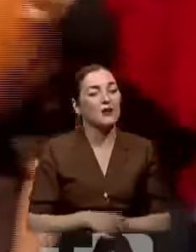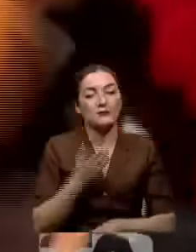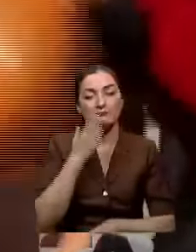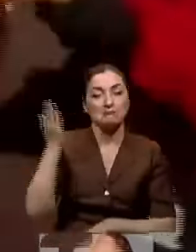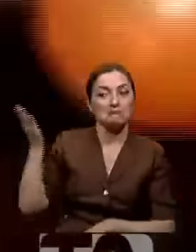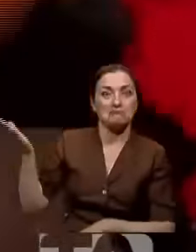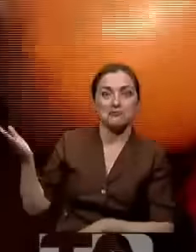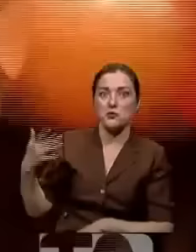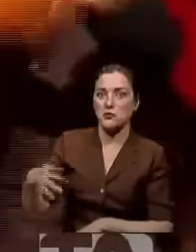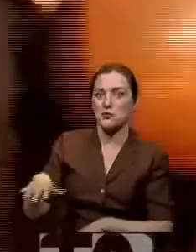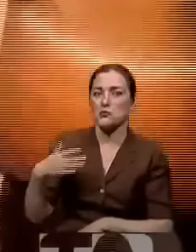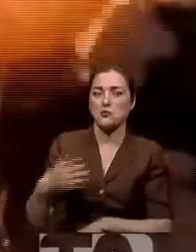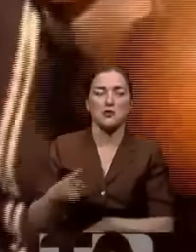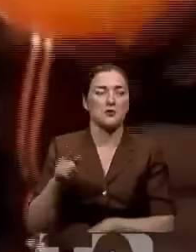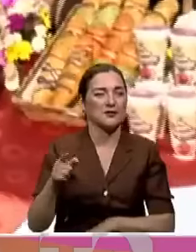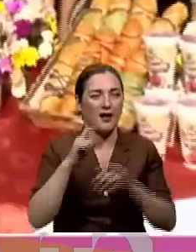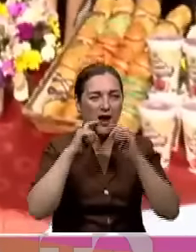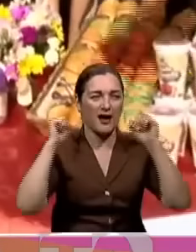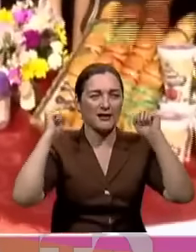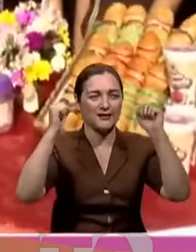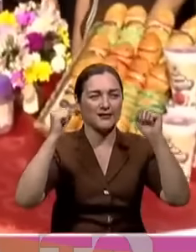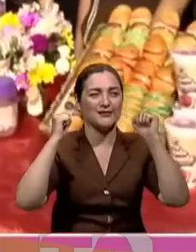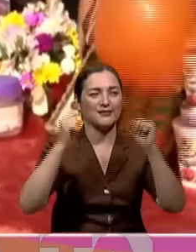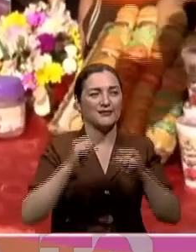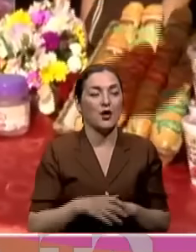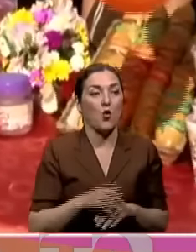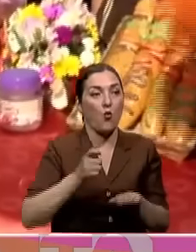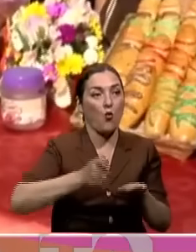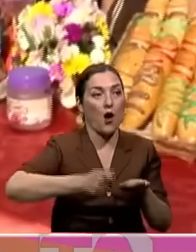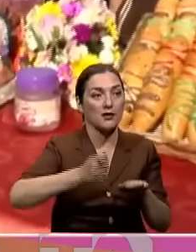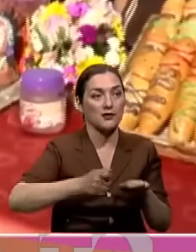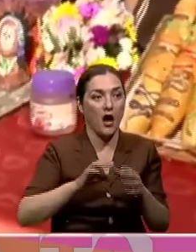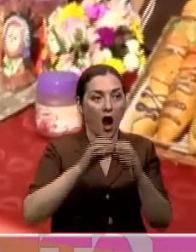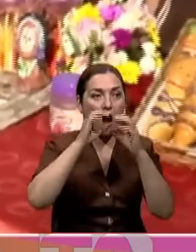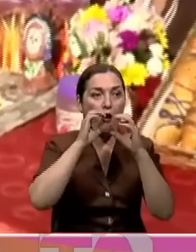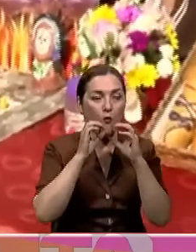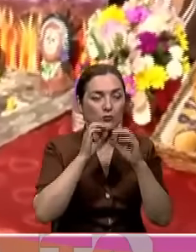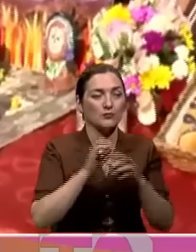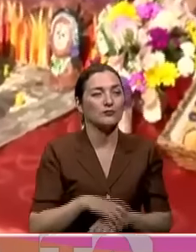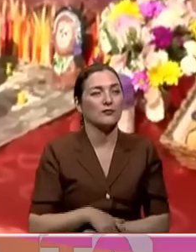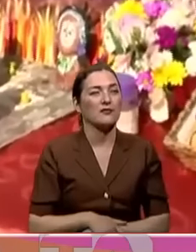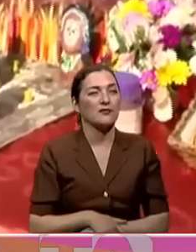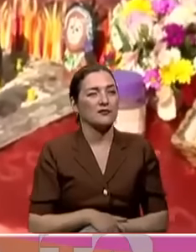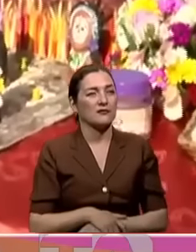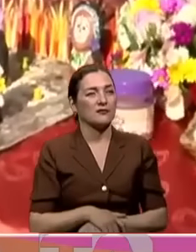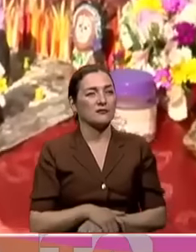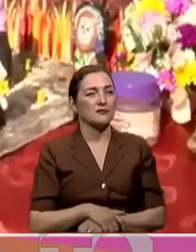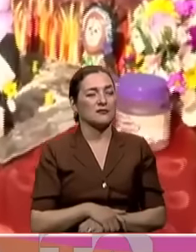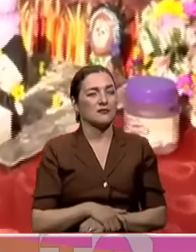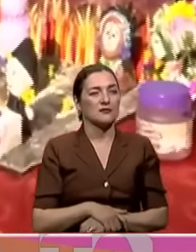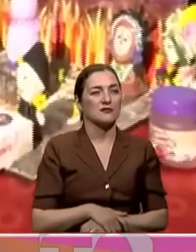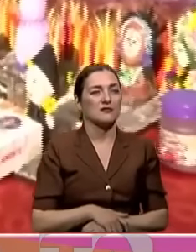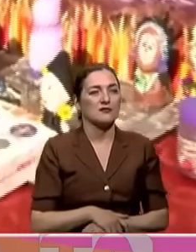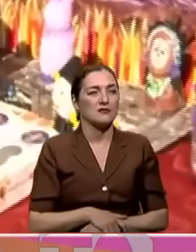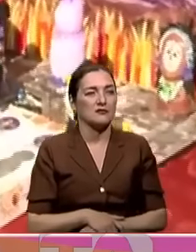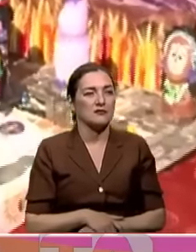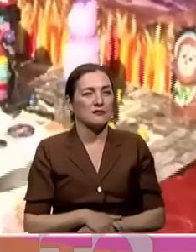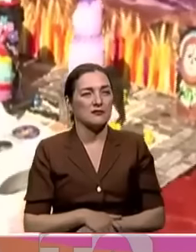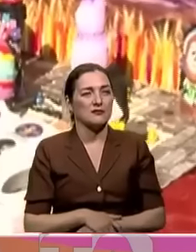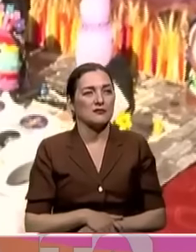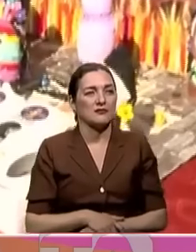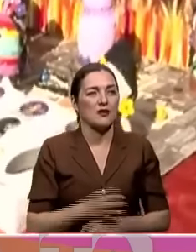Ustedes también en este momento cómo están los jueces ya recibiendo esta guagua ancestral, y vamos a iniciar también con